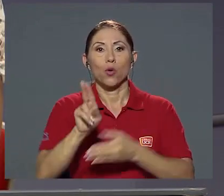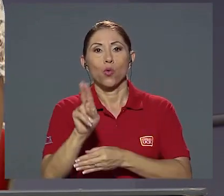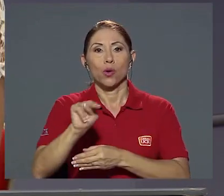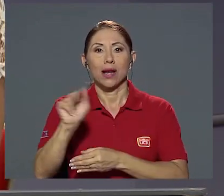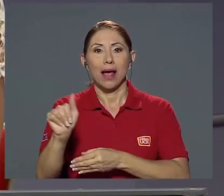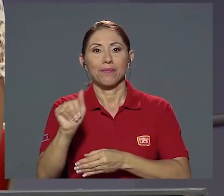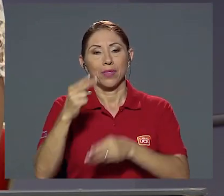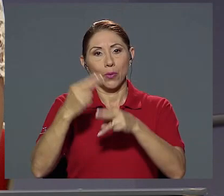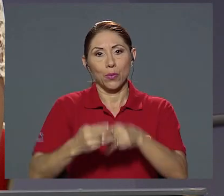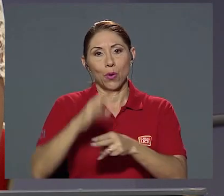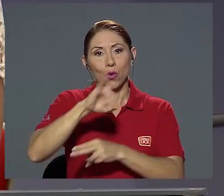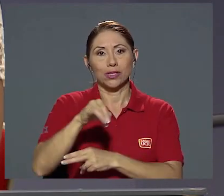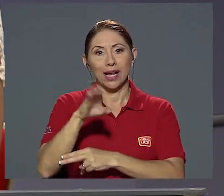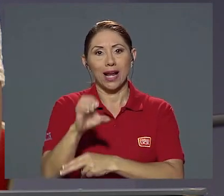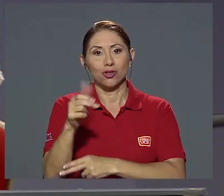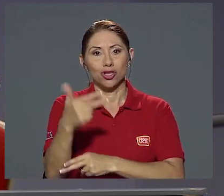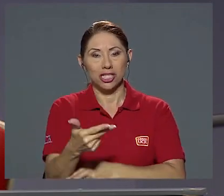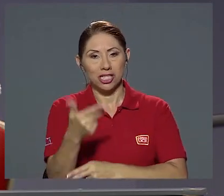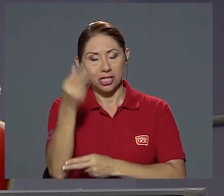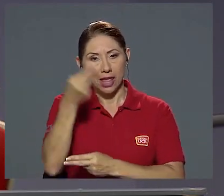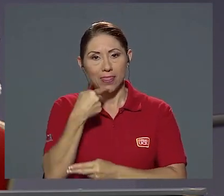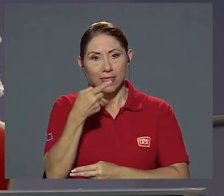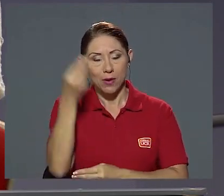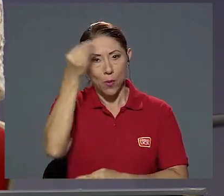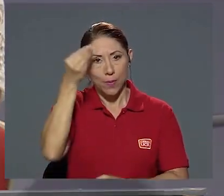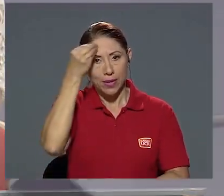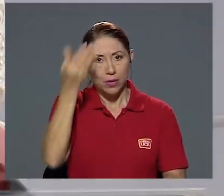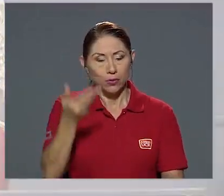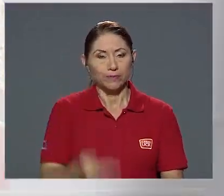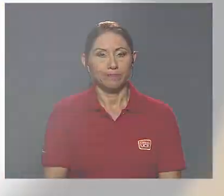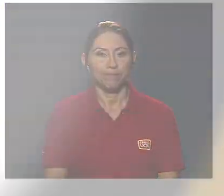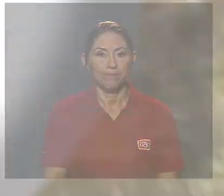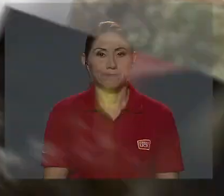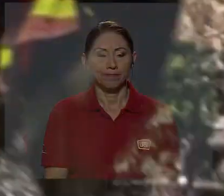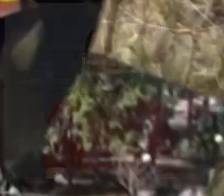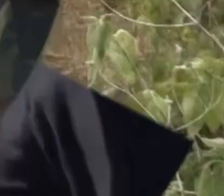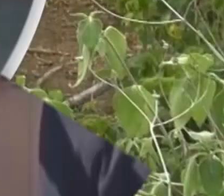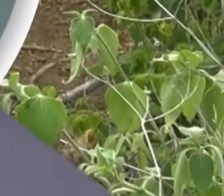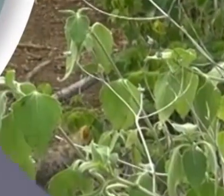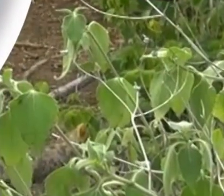Universidad Nacional, José Carlos Chinchilla, quien brindó sus percepciones sobre el tema.